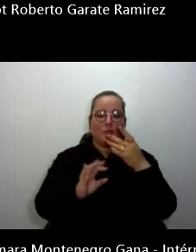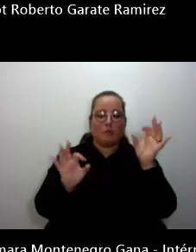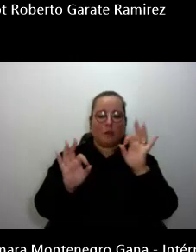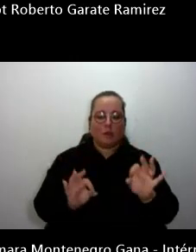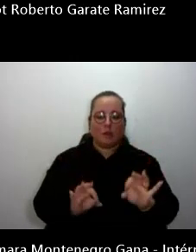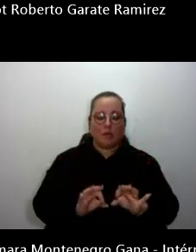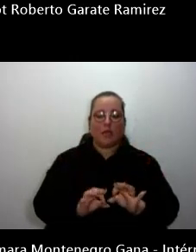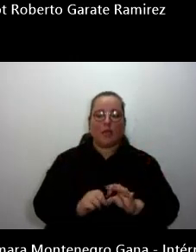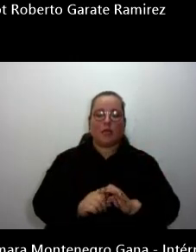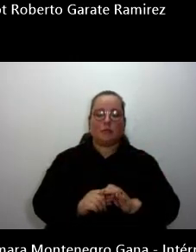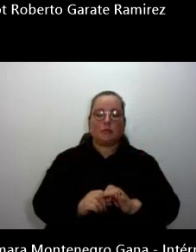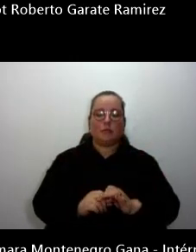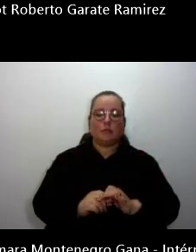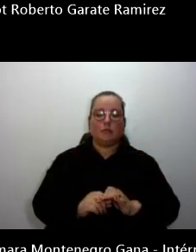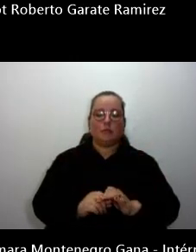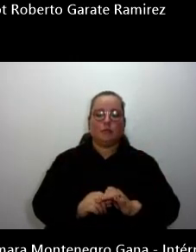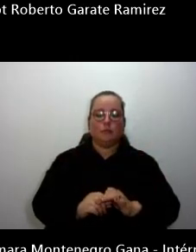¿cierto?, que